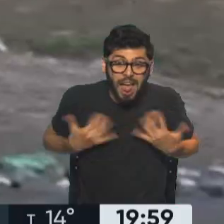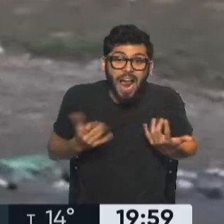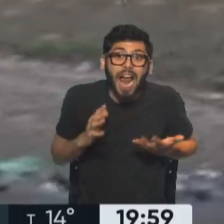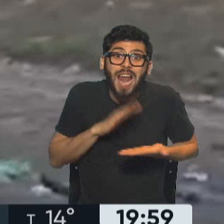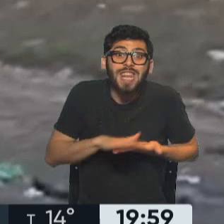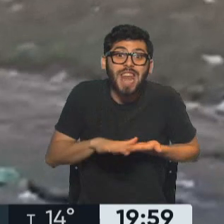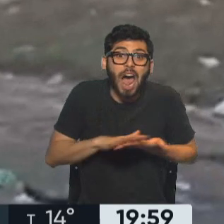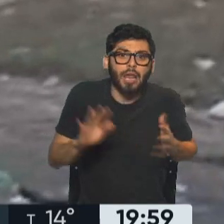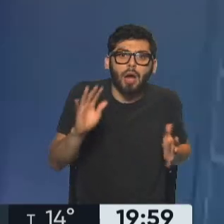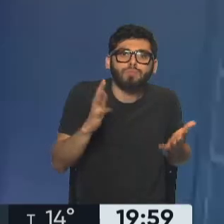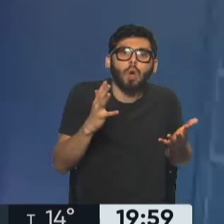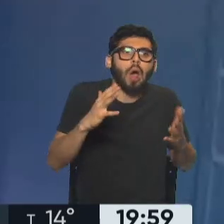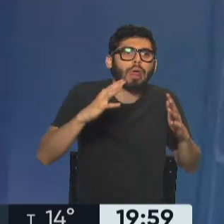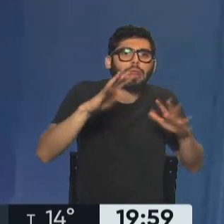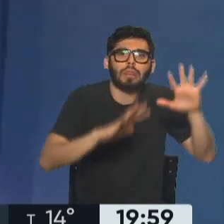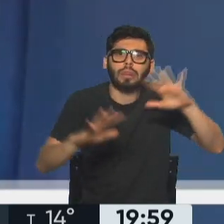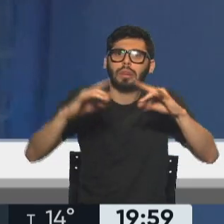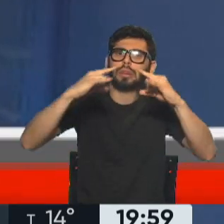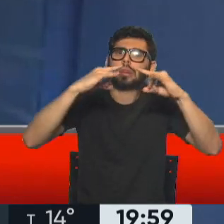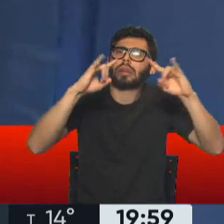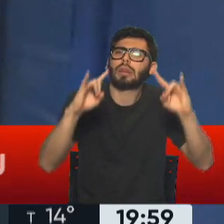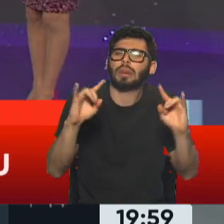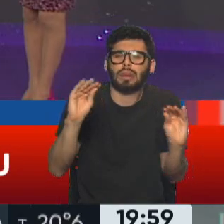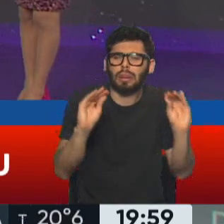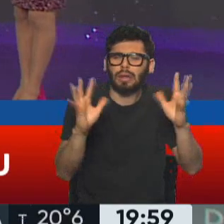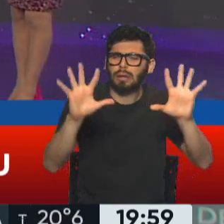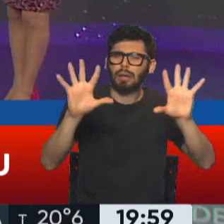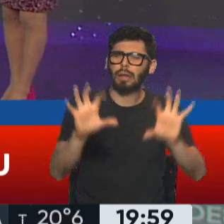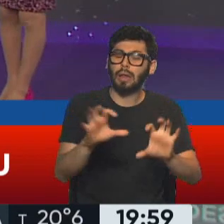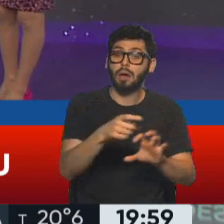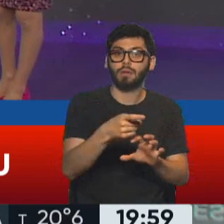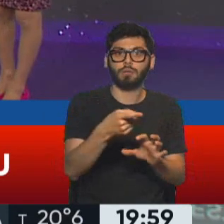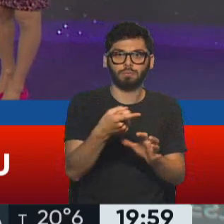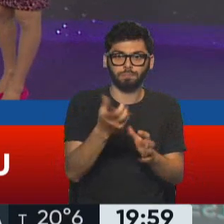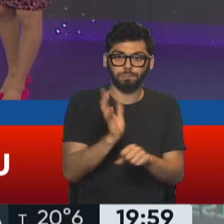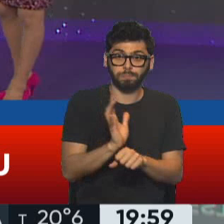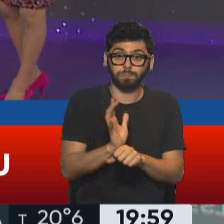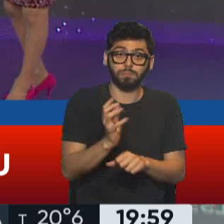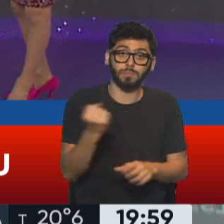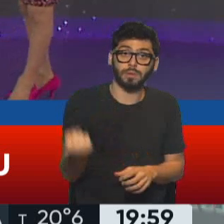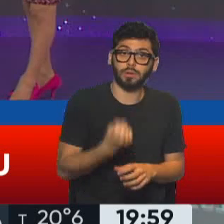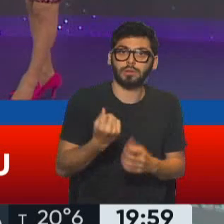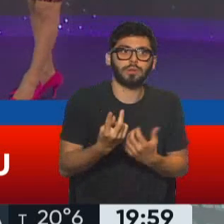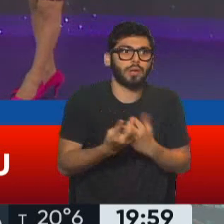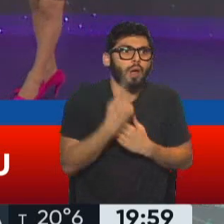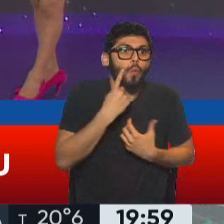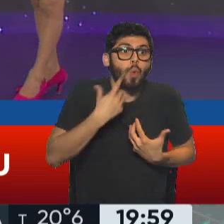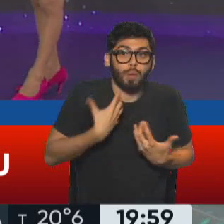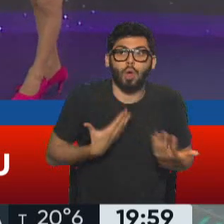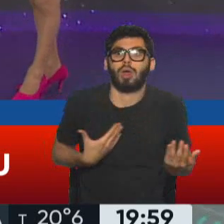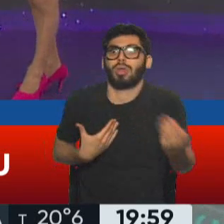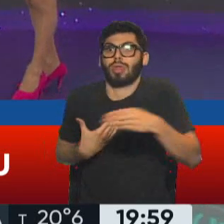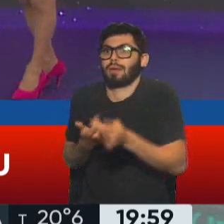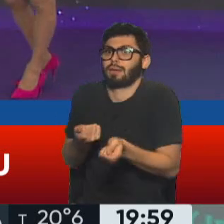campamentos armados de manera muy rústica, muy precaria, justamente para garantizar su propia subsistencia. ¿No tiene el apoyo de